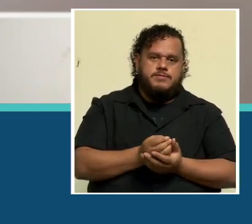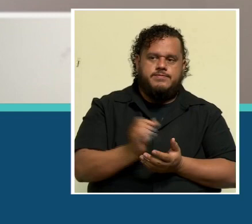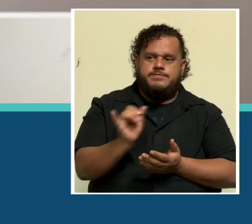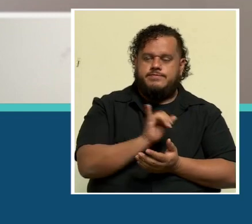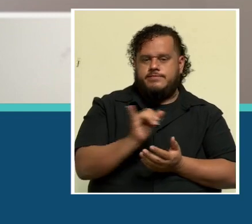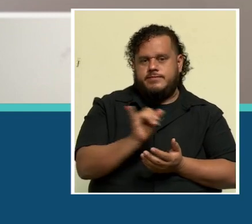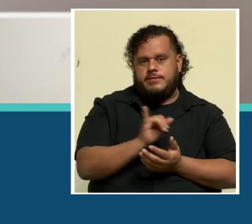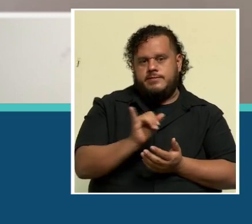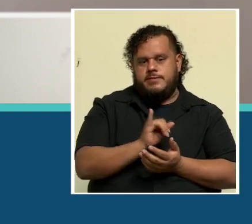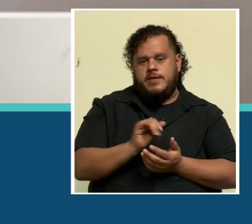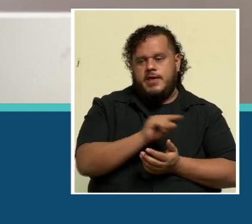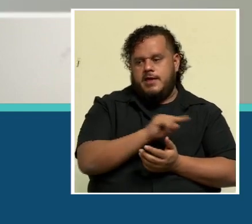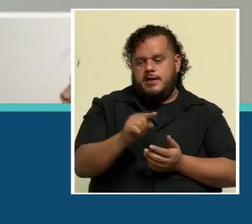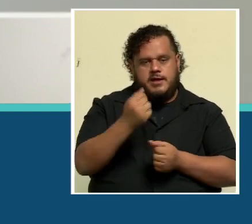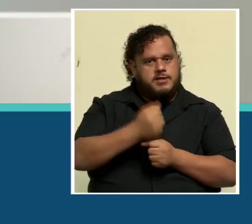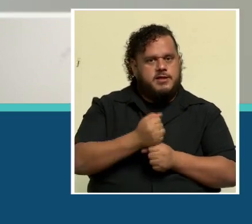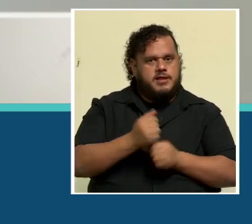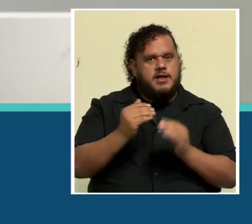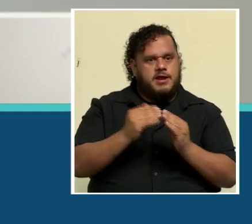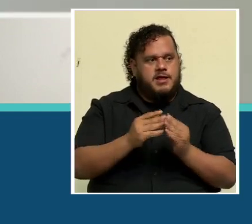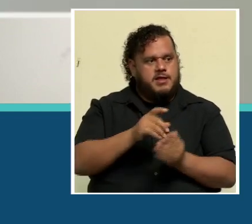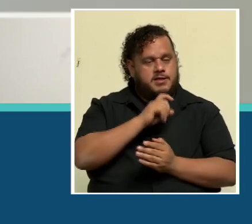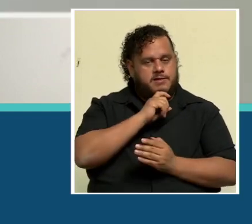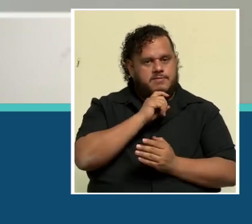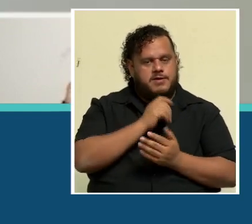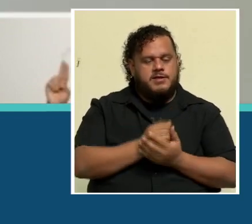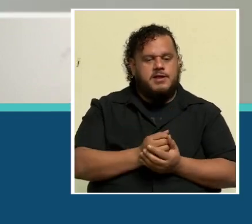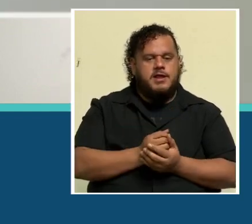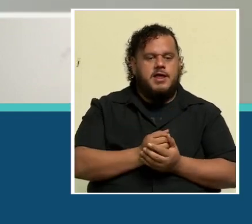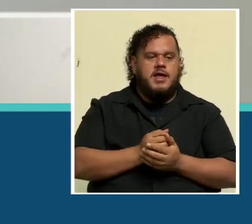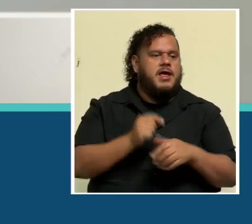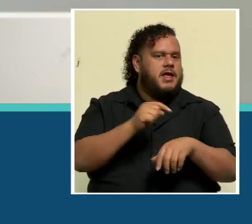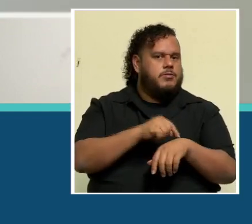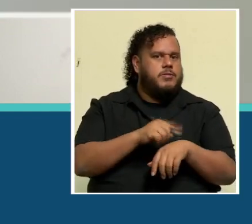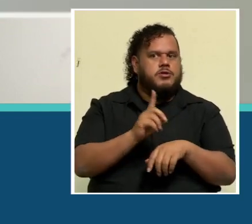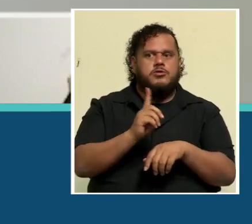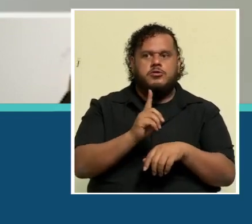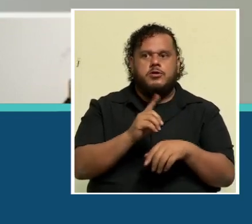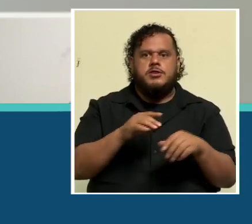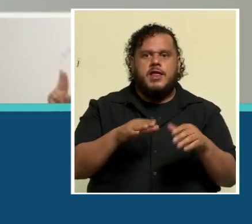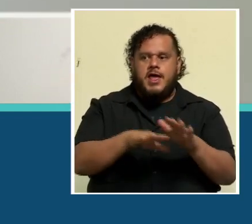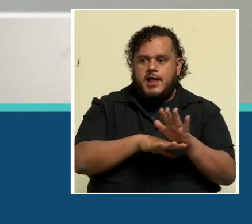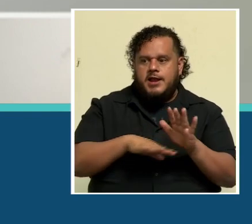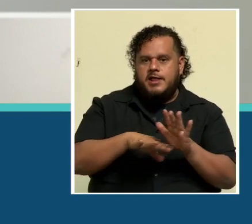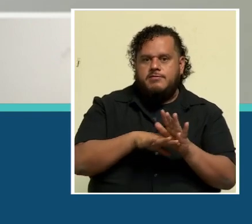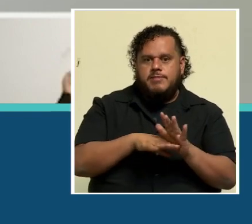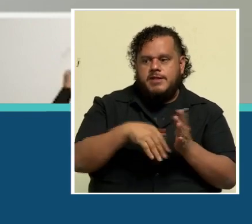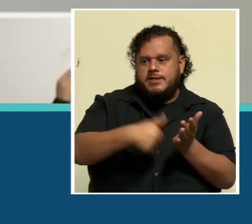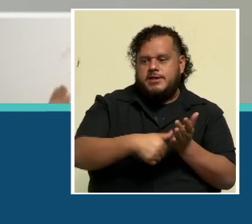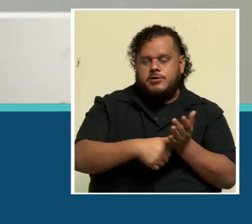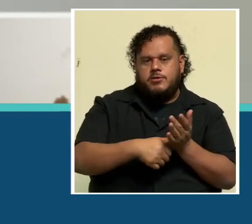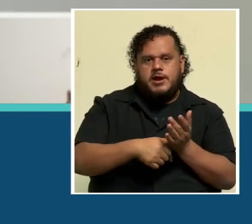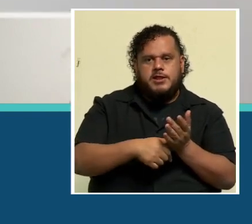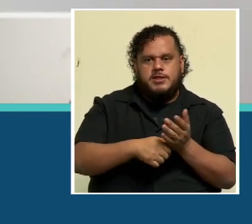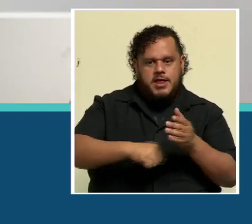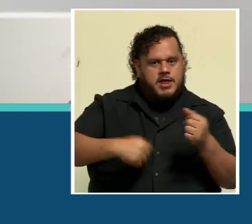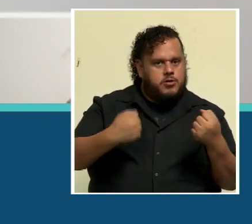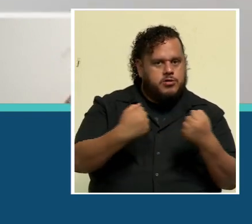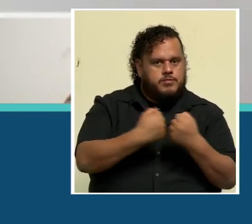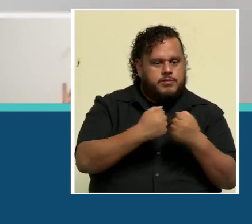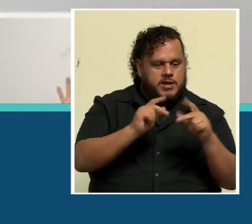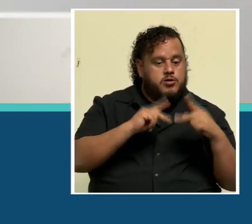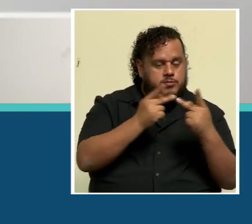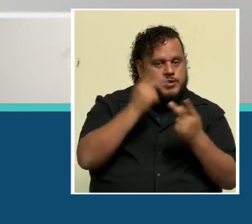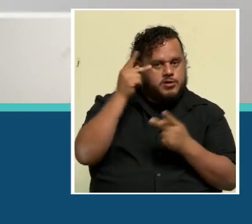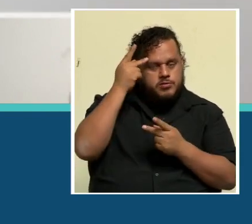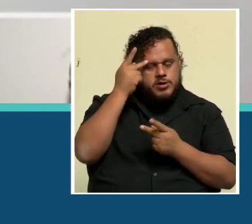También esta tarea es difícil en momentos en los que las bases electorales de los partidos son muy pequeñas, ¿verdad?